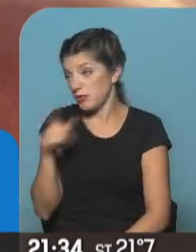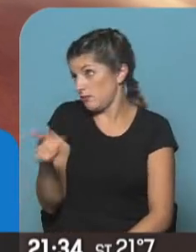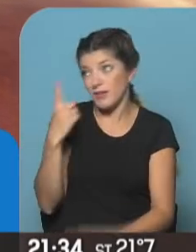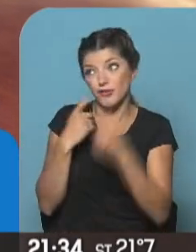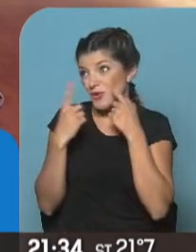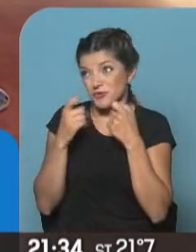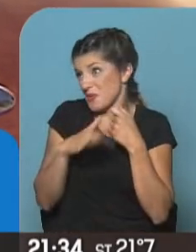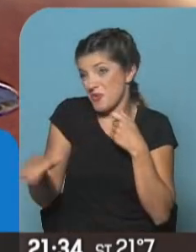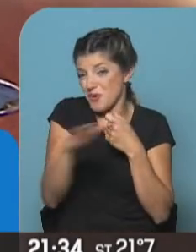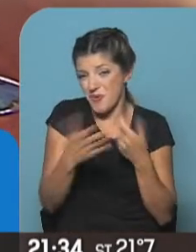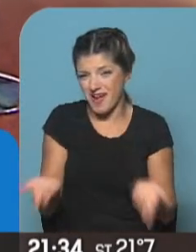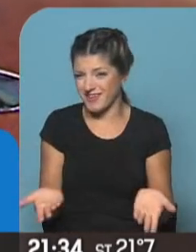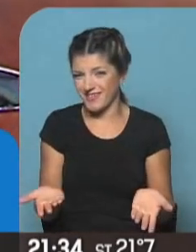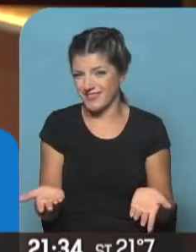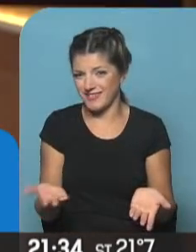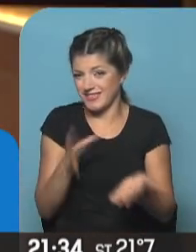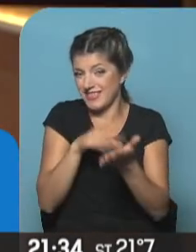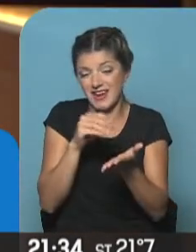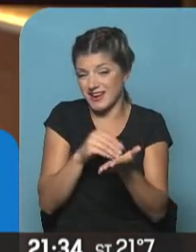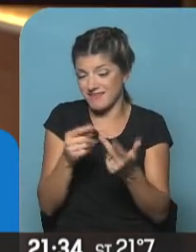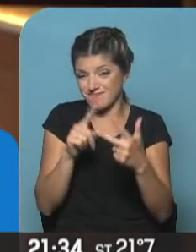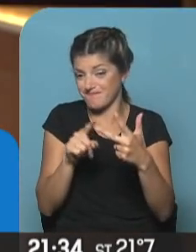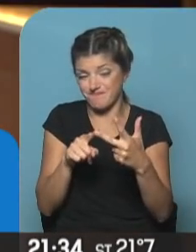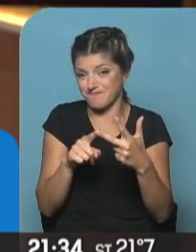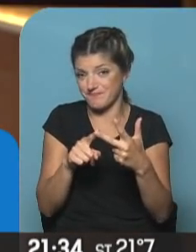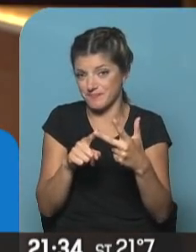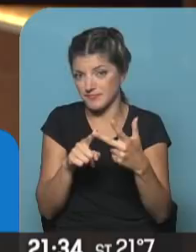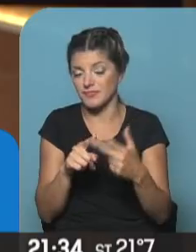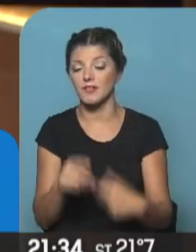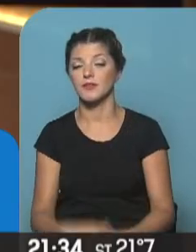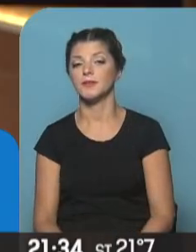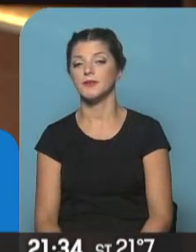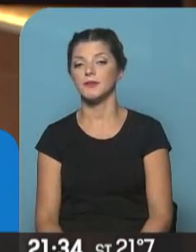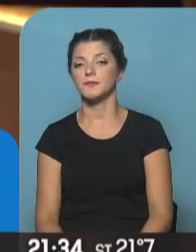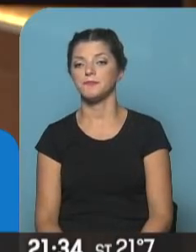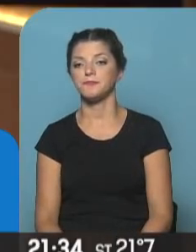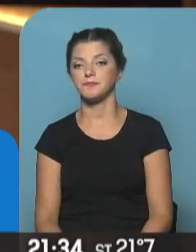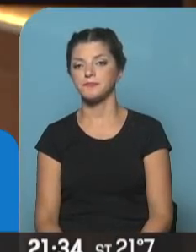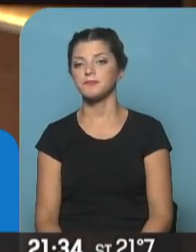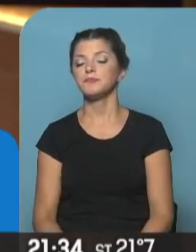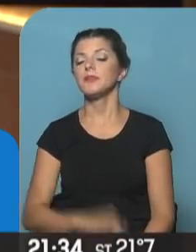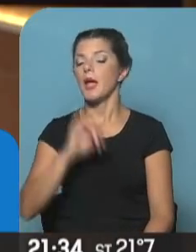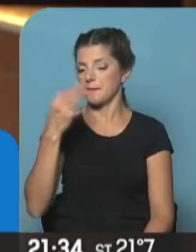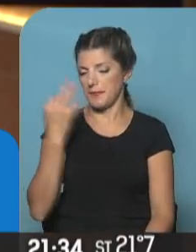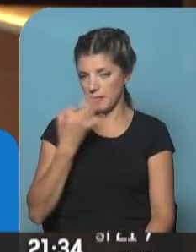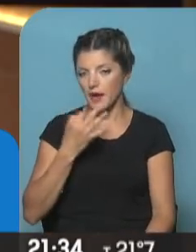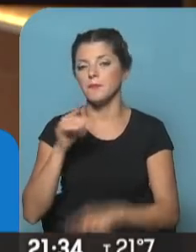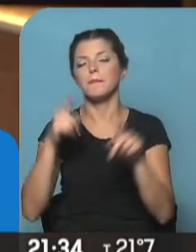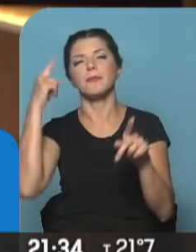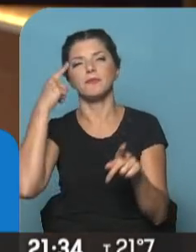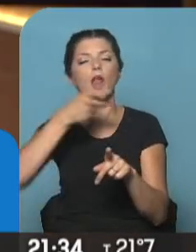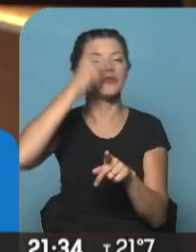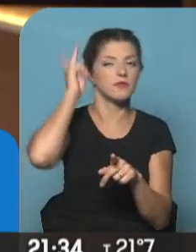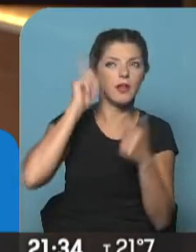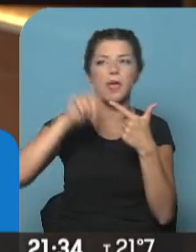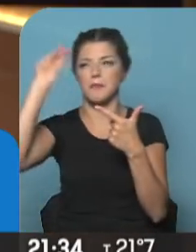espacio terrestre. Es cierto, las hipótesis tradicionales de conflicto con Chile y con